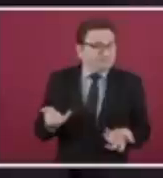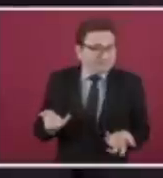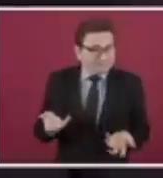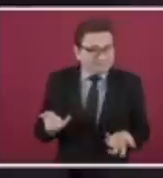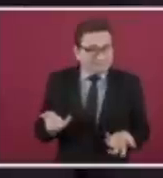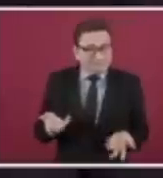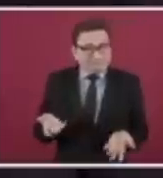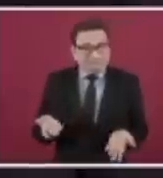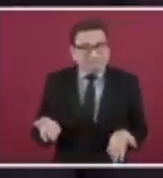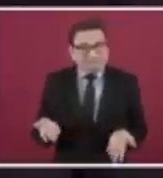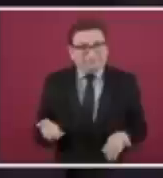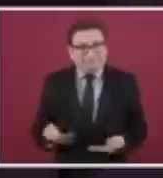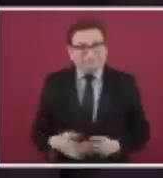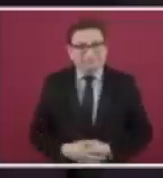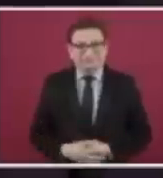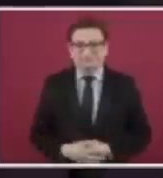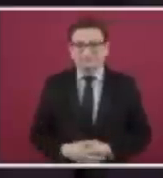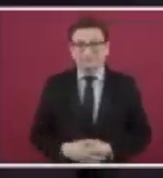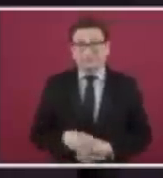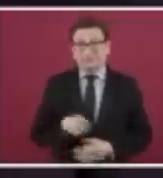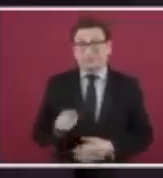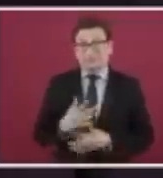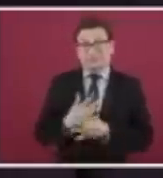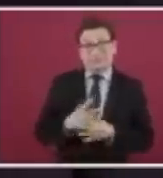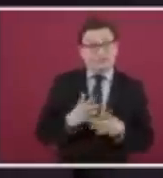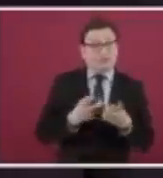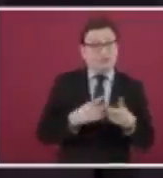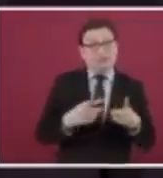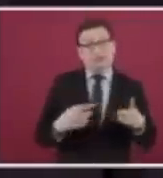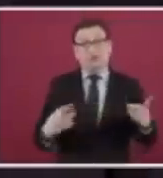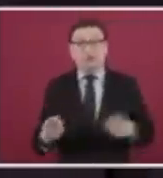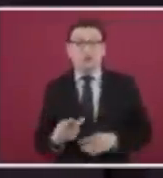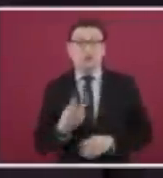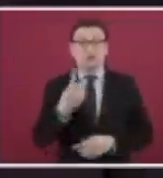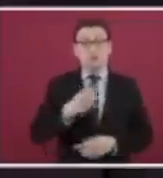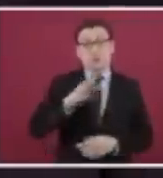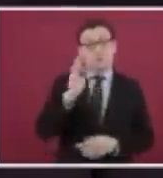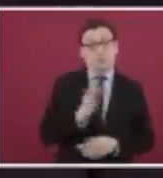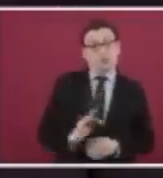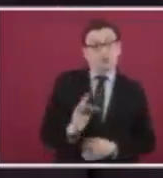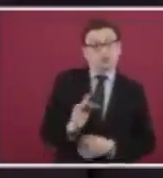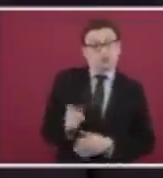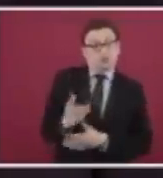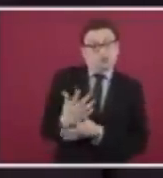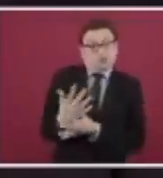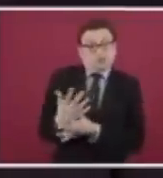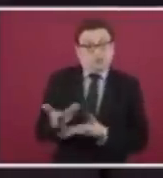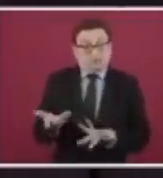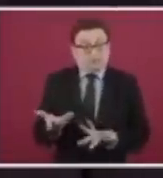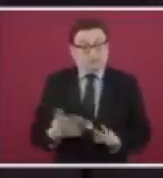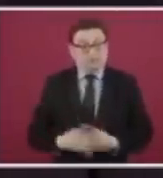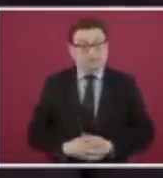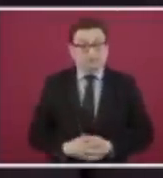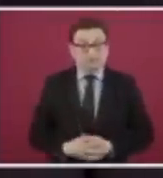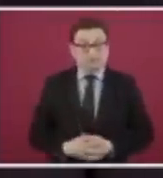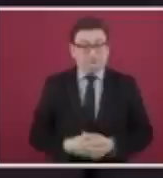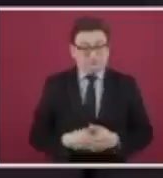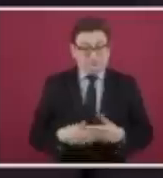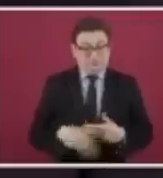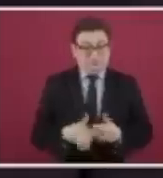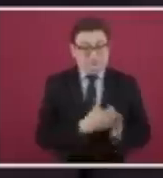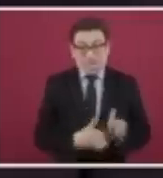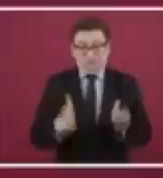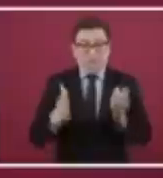no va a haber desarrollo más que del 2% en 10 años,